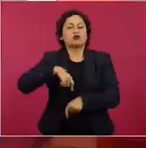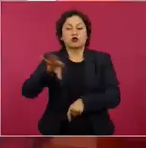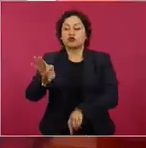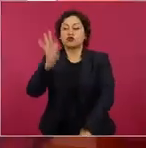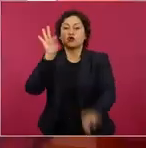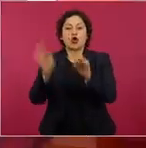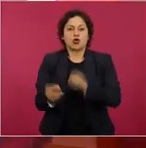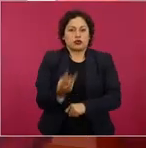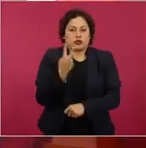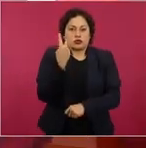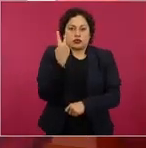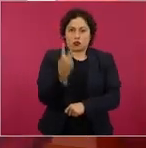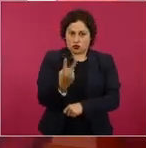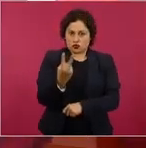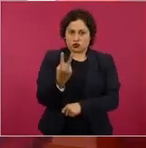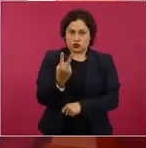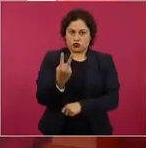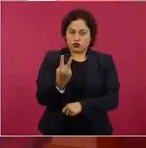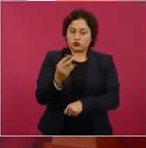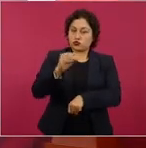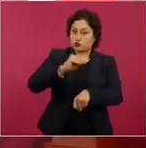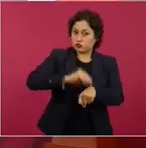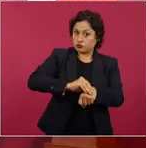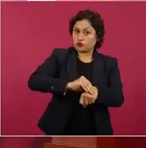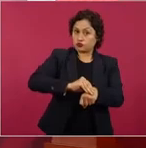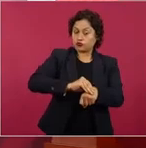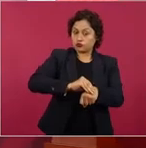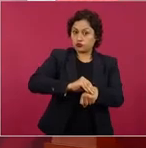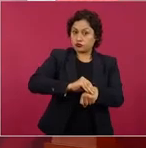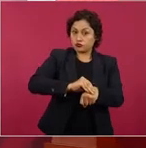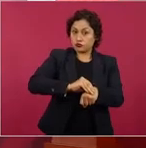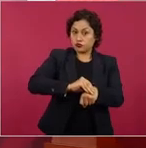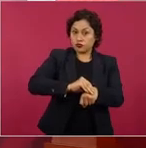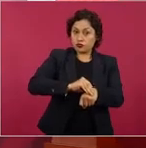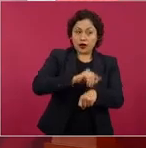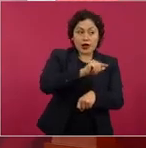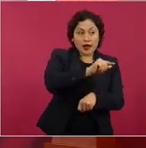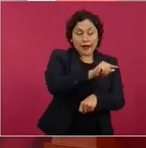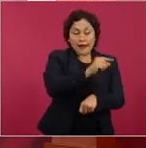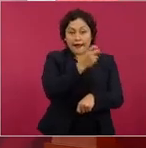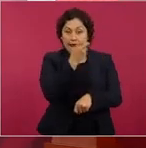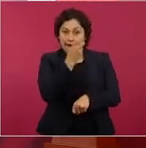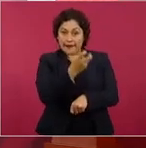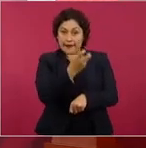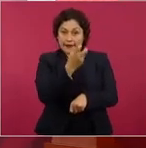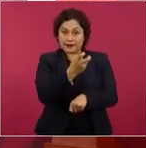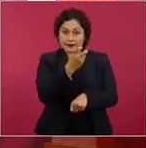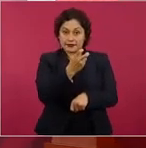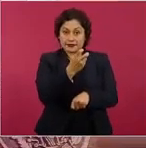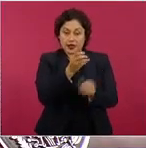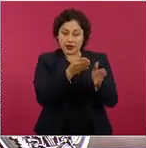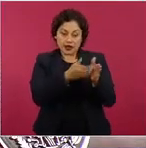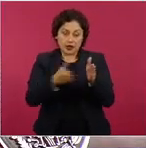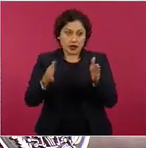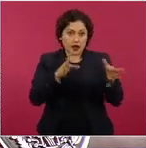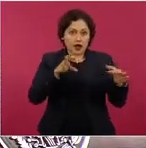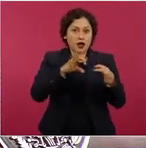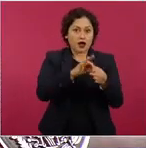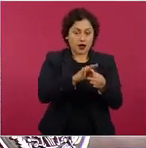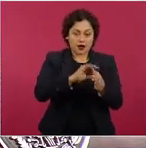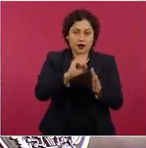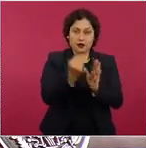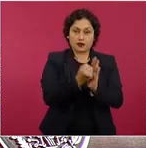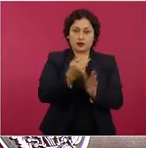ejemplos. El ejemplo con el margen, considerando el margen, y lo teníamos en la regular Shell